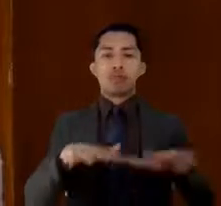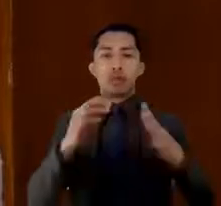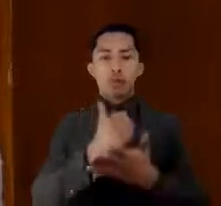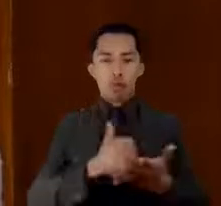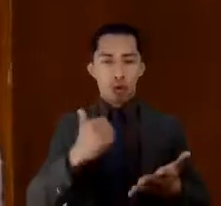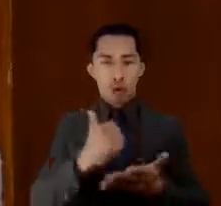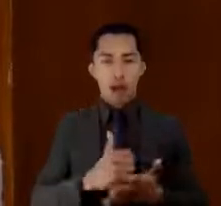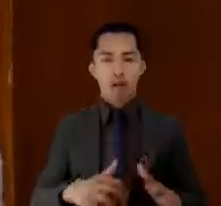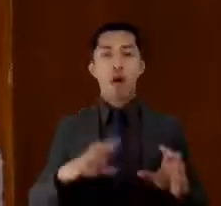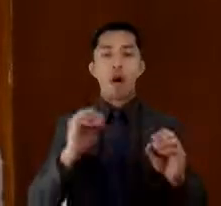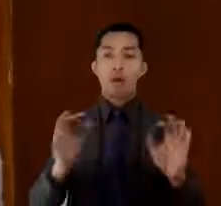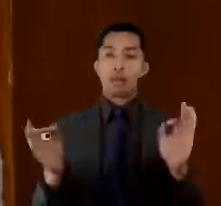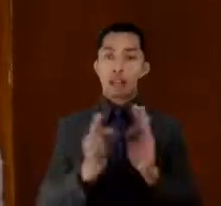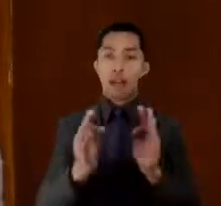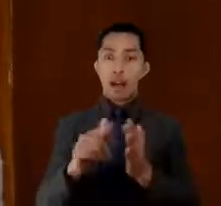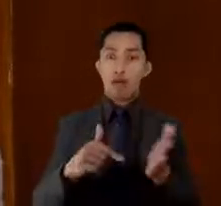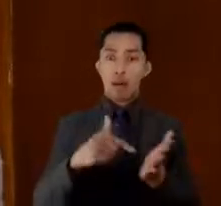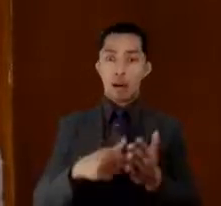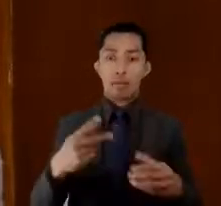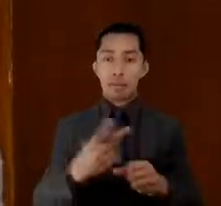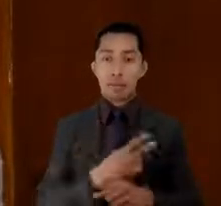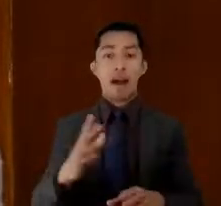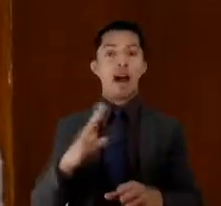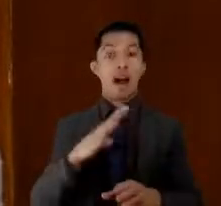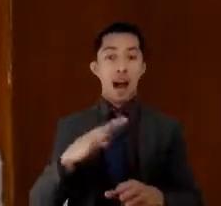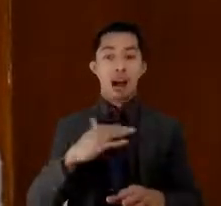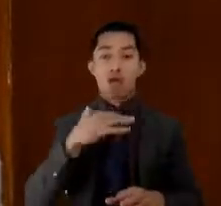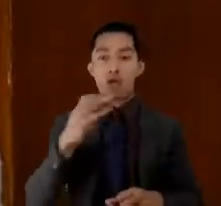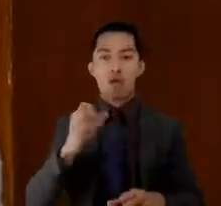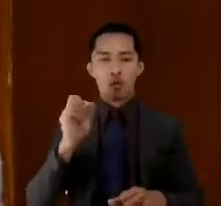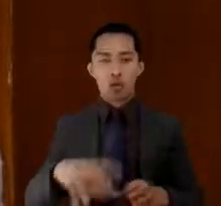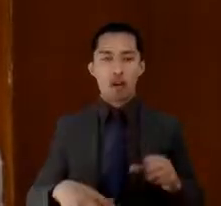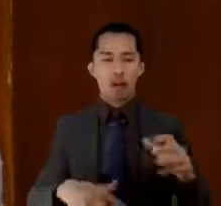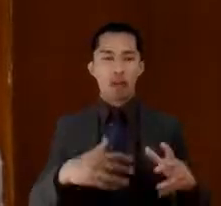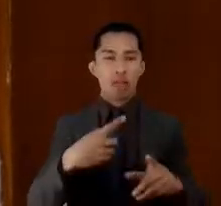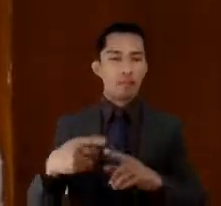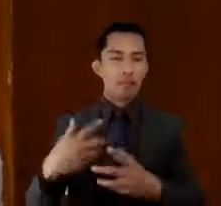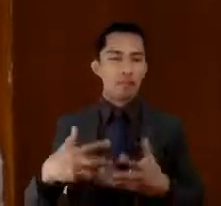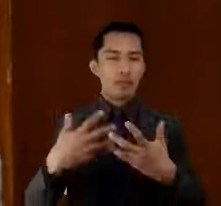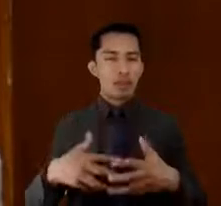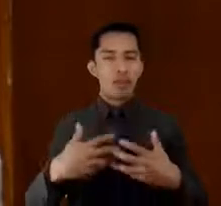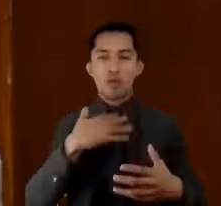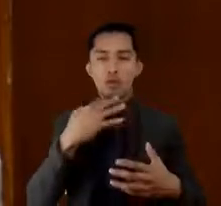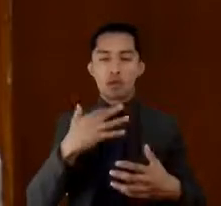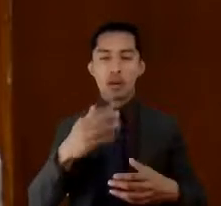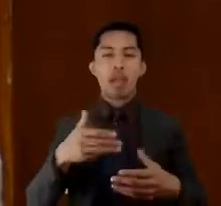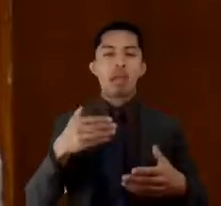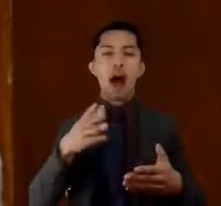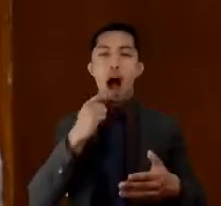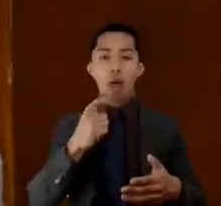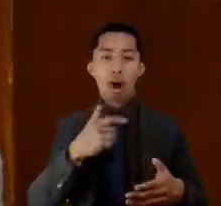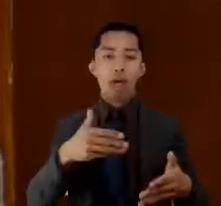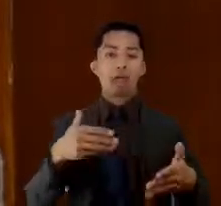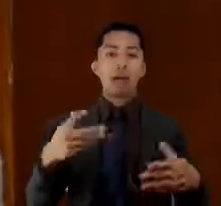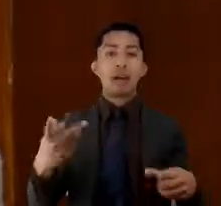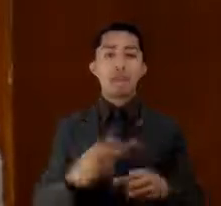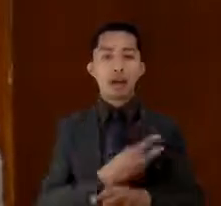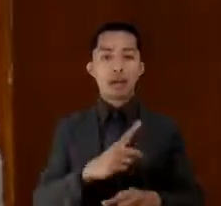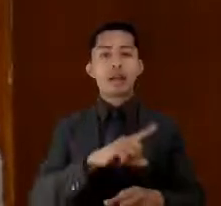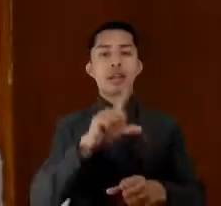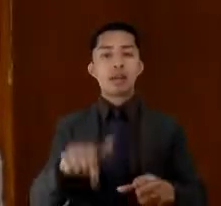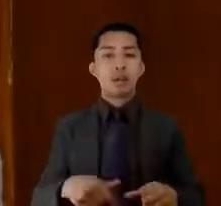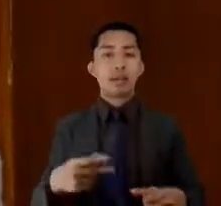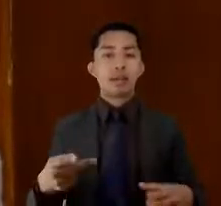o zonas cercanas que por la existencia de residuos sólidos que obstruyen el cauce natural del agua afectan a